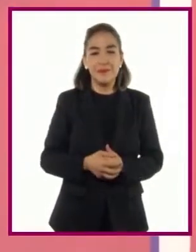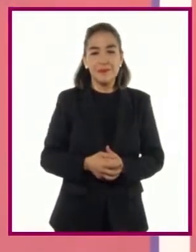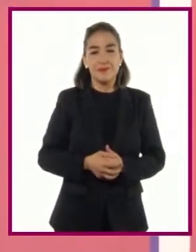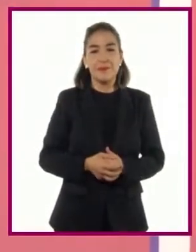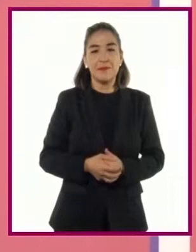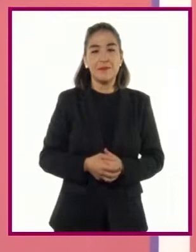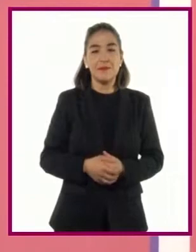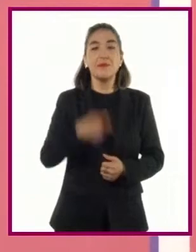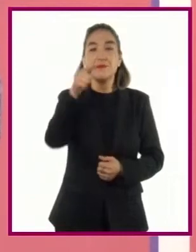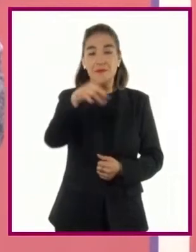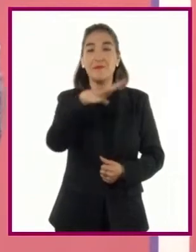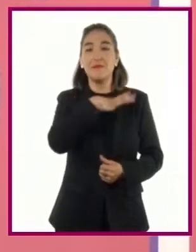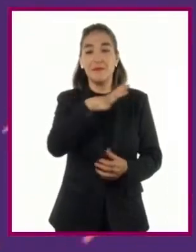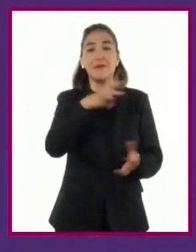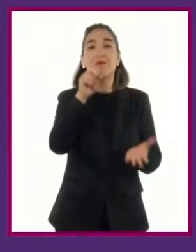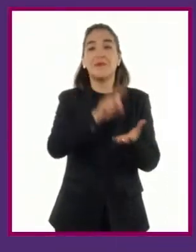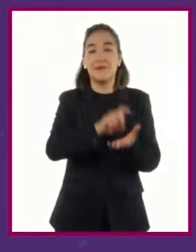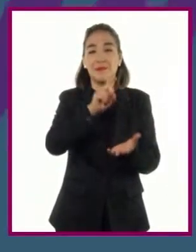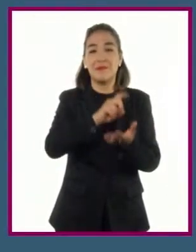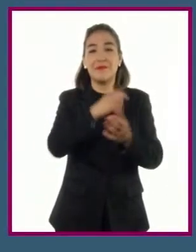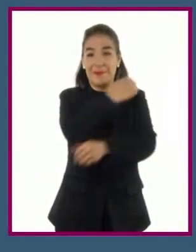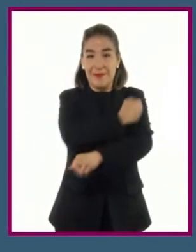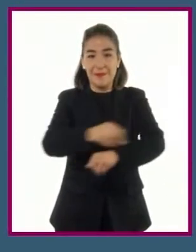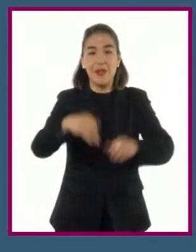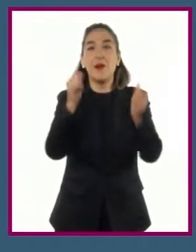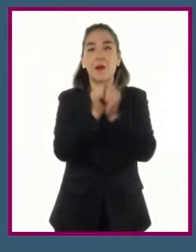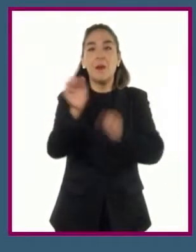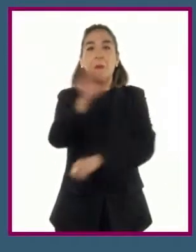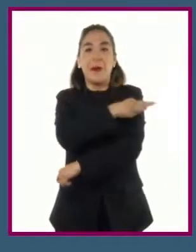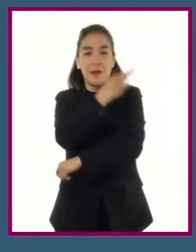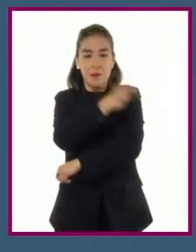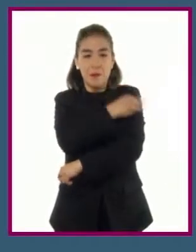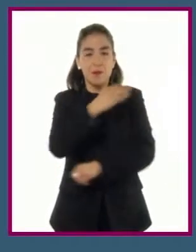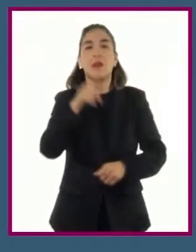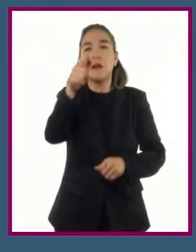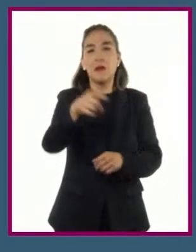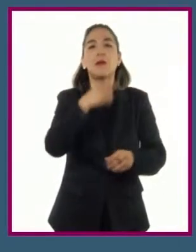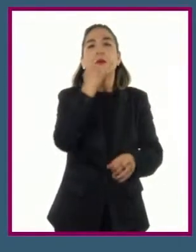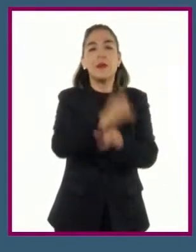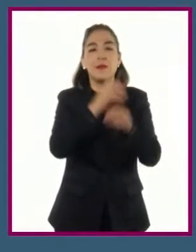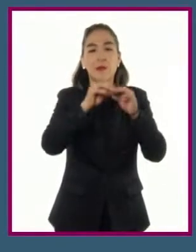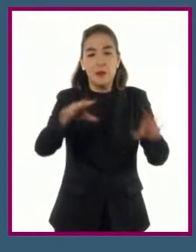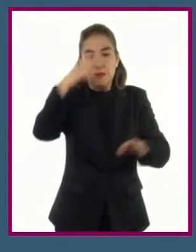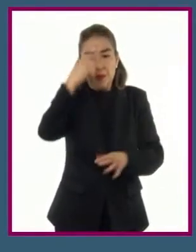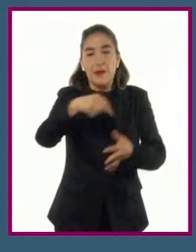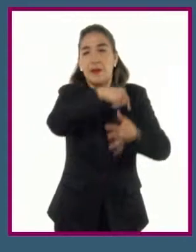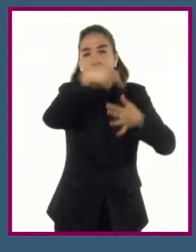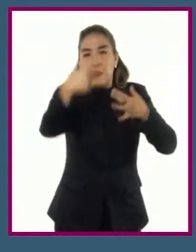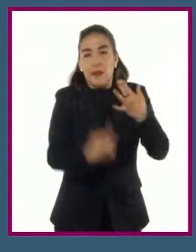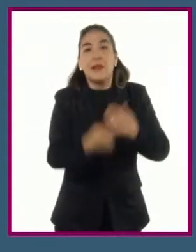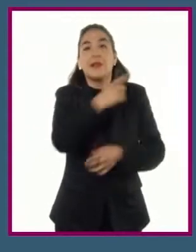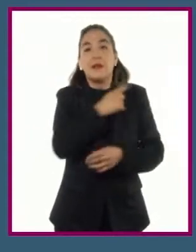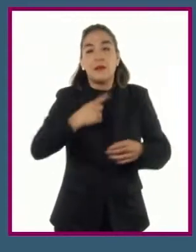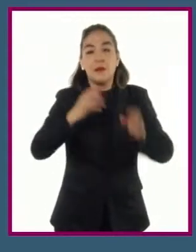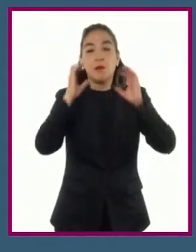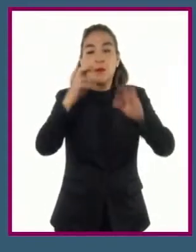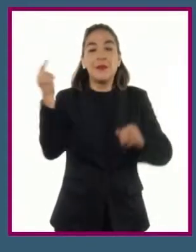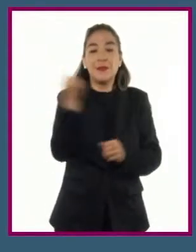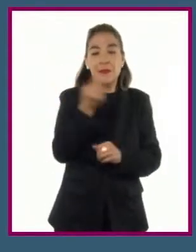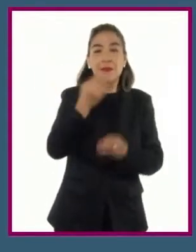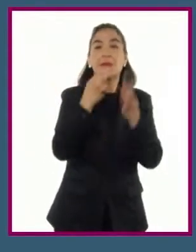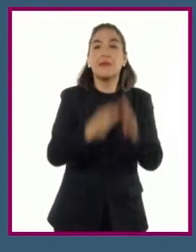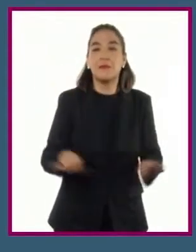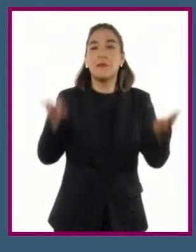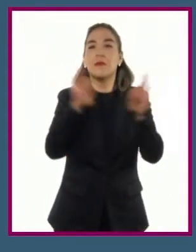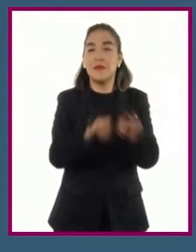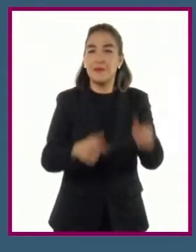Si tienen familiares que hayan sido vacunados, compartan información sobre las medidas que se deben considerar, ya que es necesario y muy